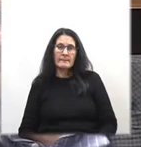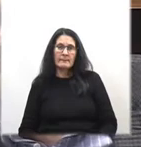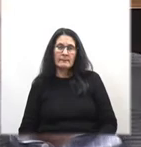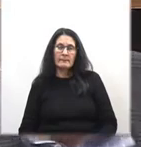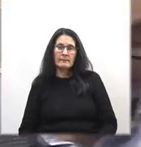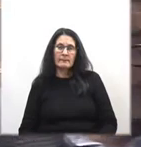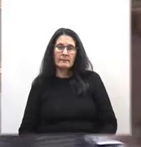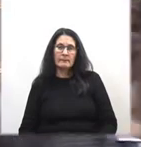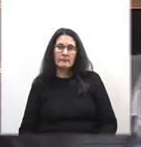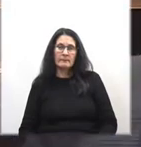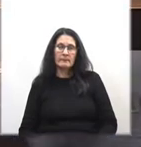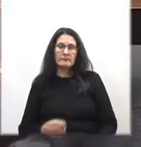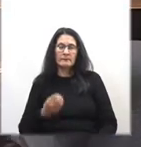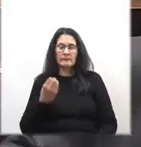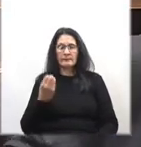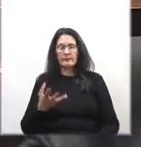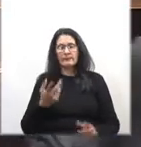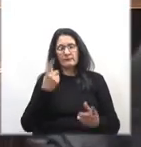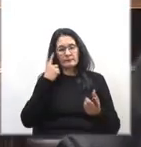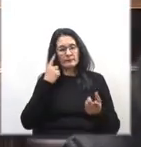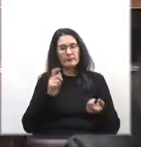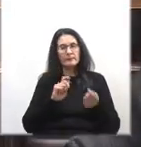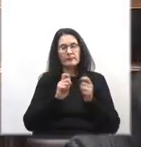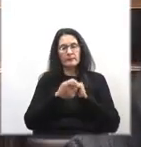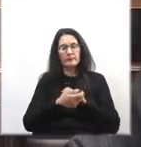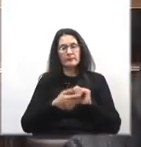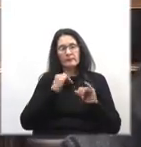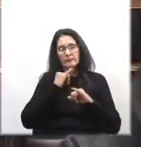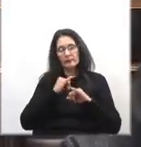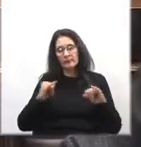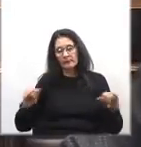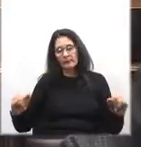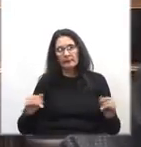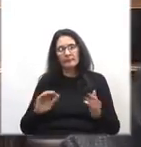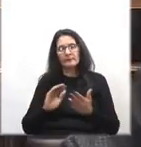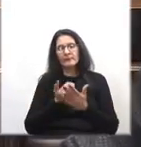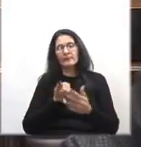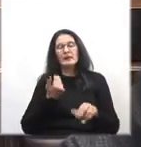a la reproducción de una cultura del descarte y de la muerte,